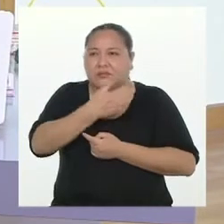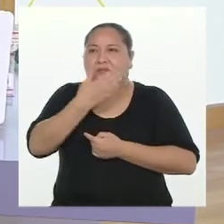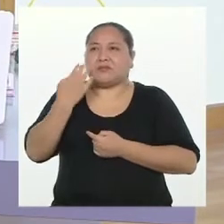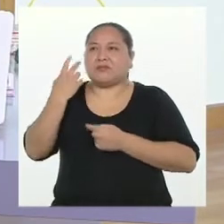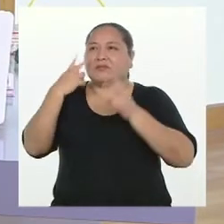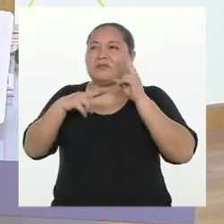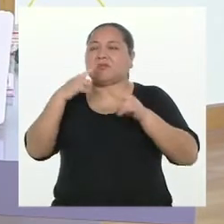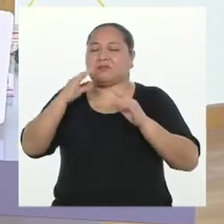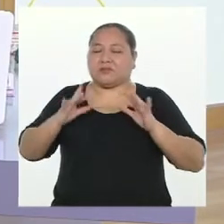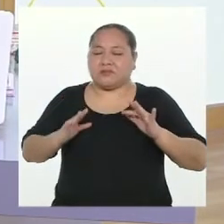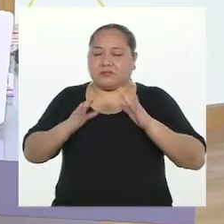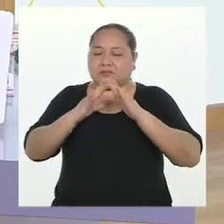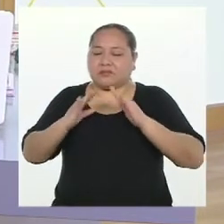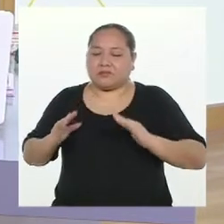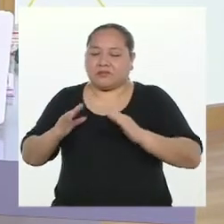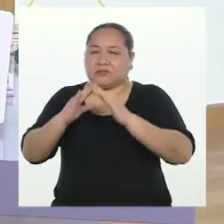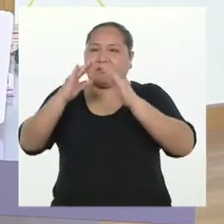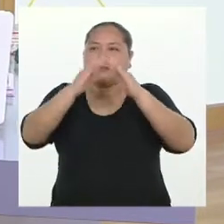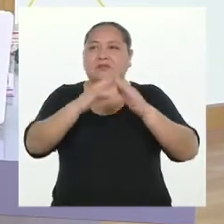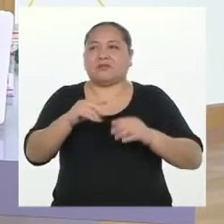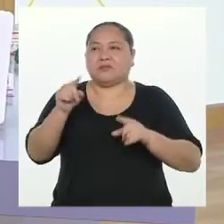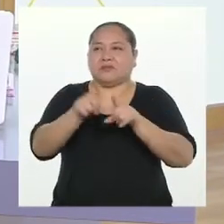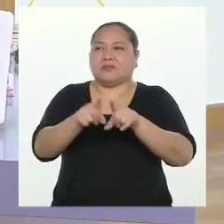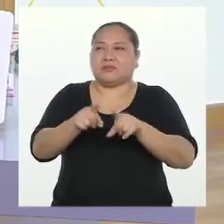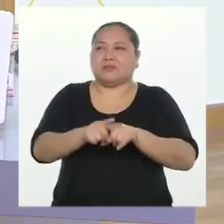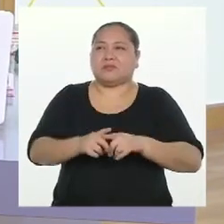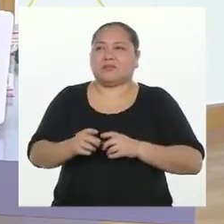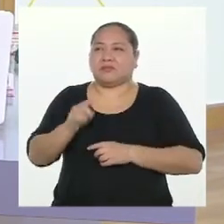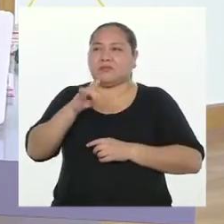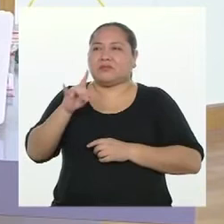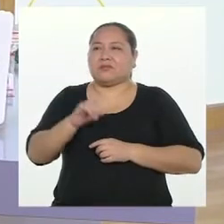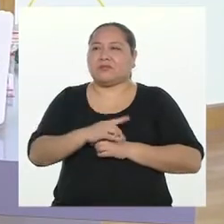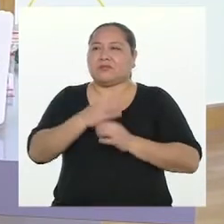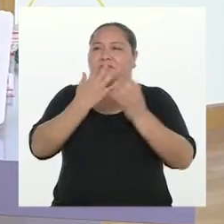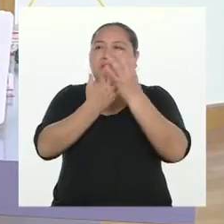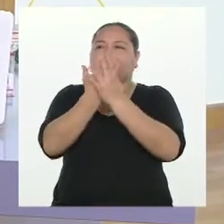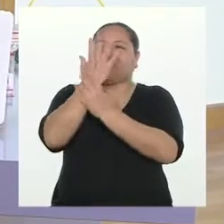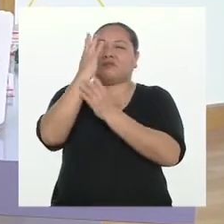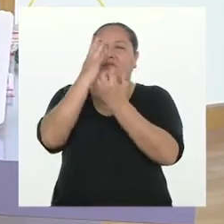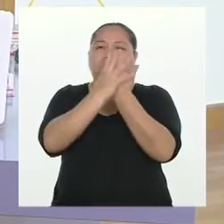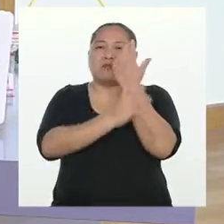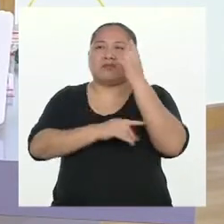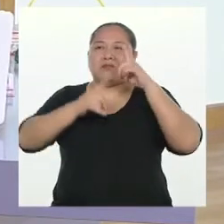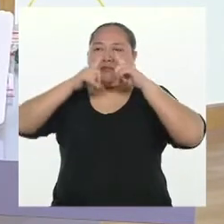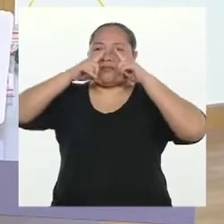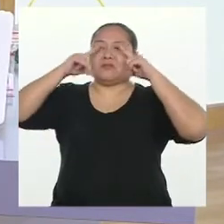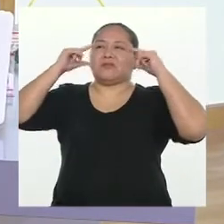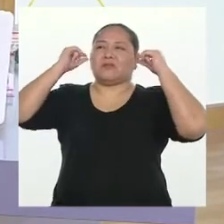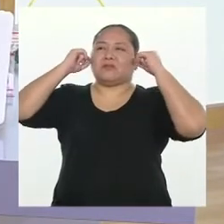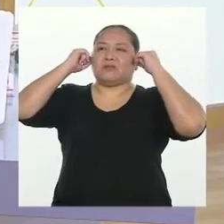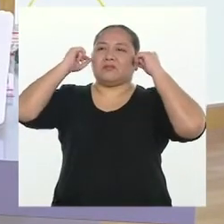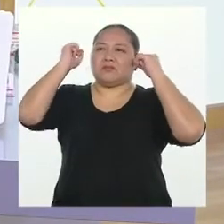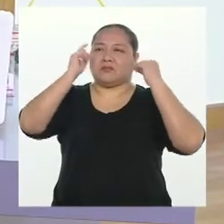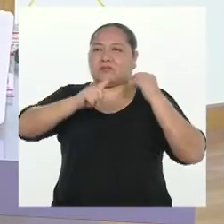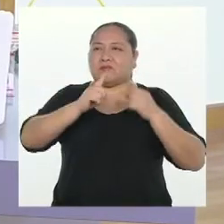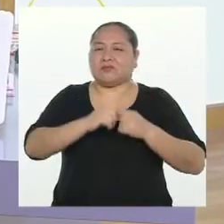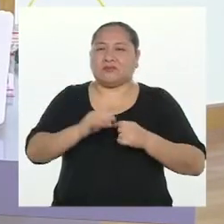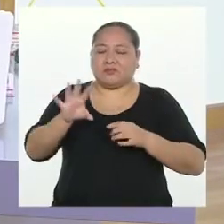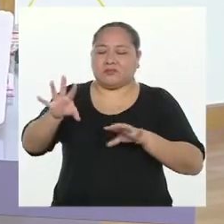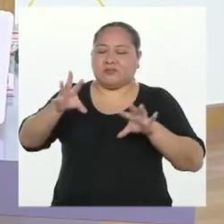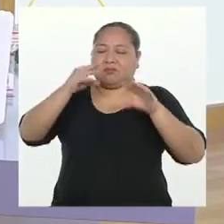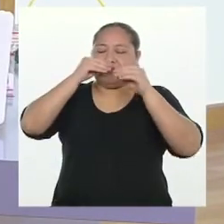las montañitas. Además, voy a colocarme los guantes y mascarilla. Así evitaré tener